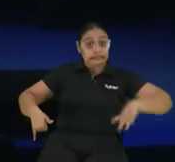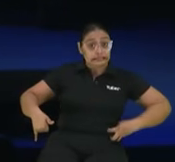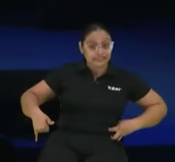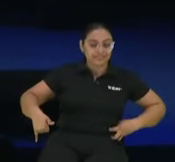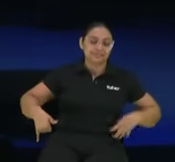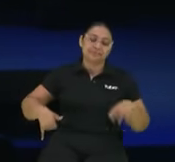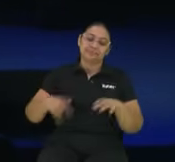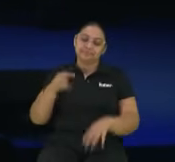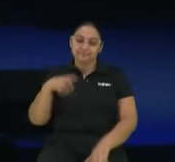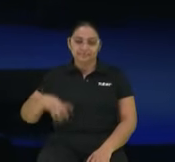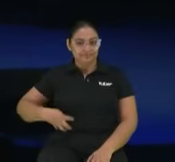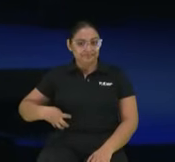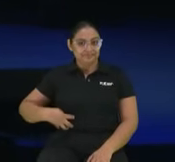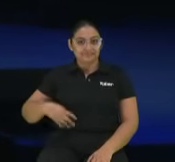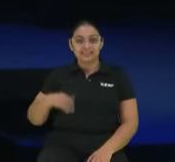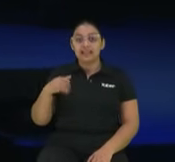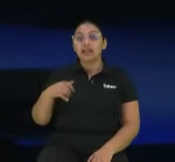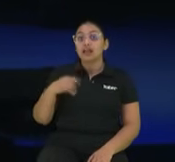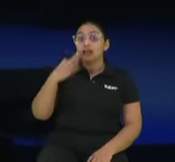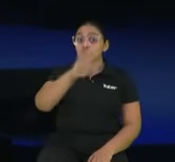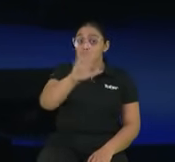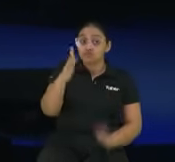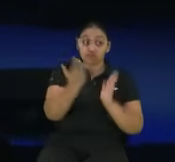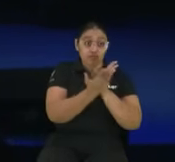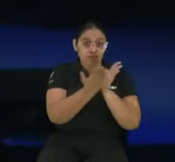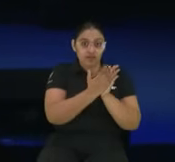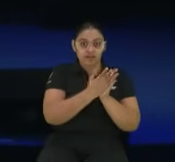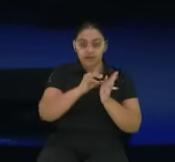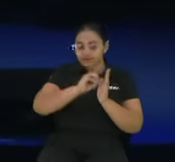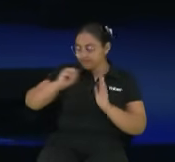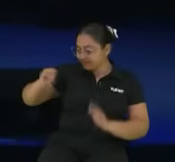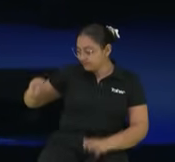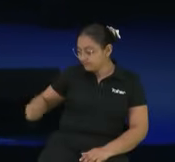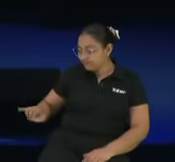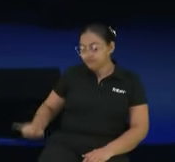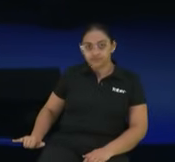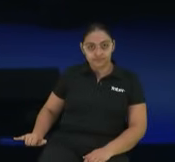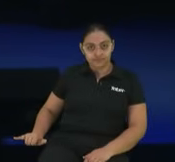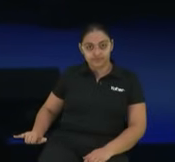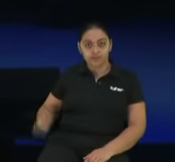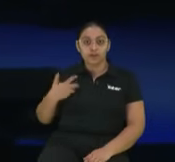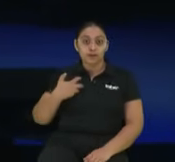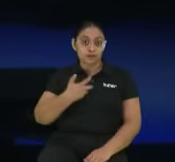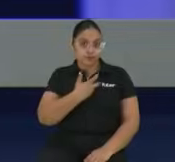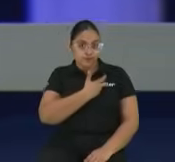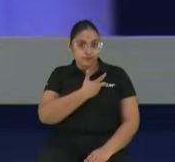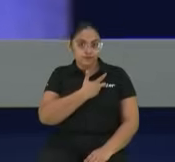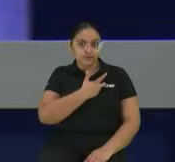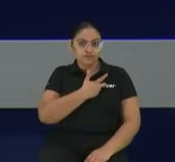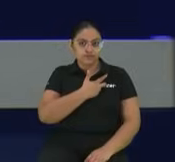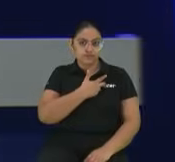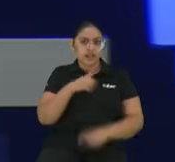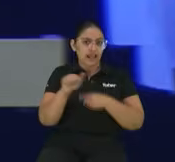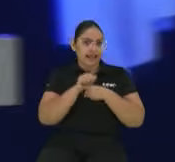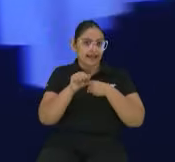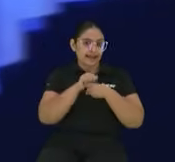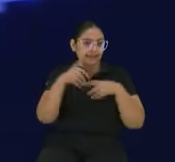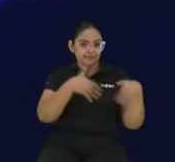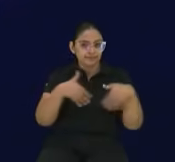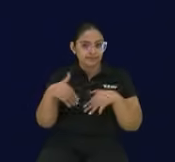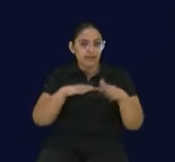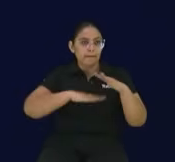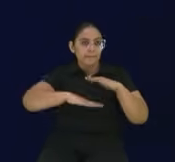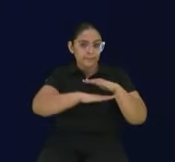tiene la Biblia póngala por favor en el asiento que vamos a hacer un ejercicio muy básico con sus dos manos el día de hoy se llama los